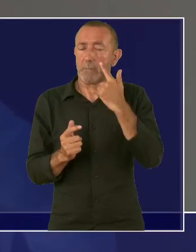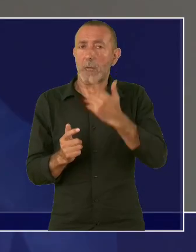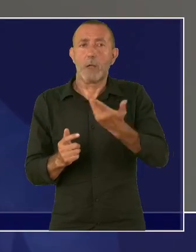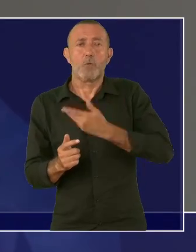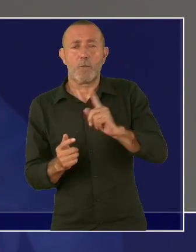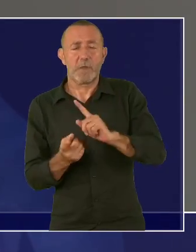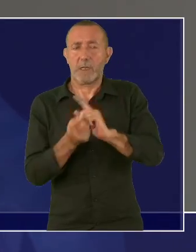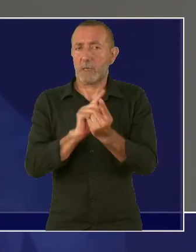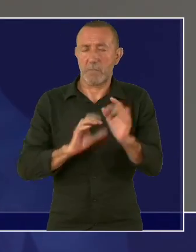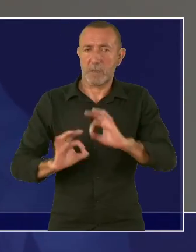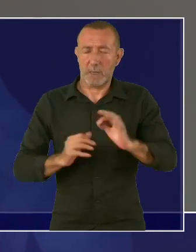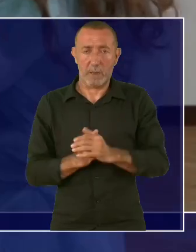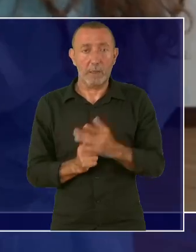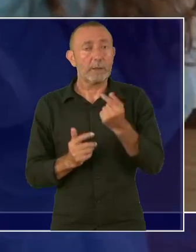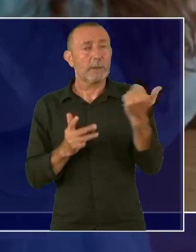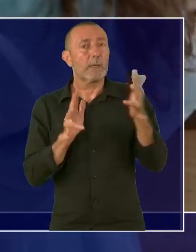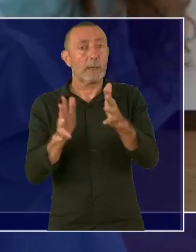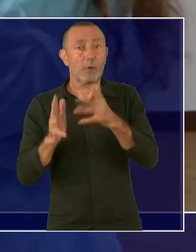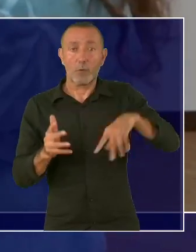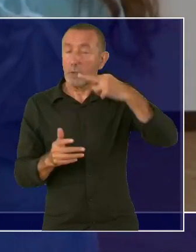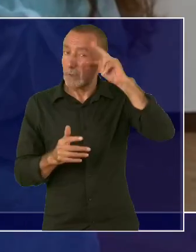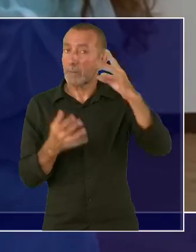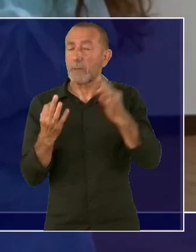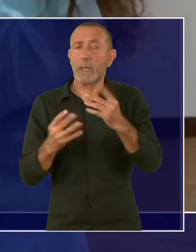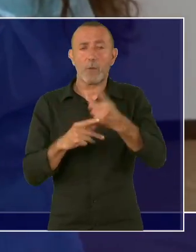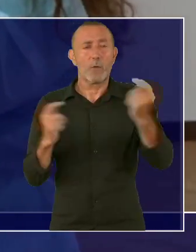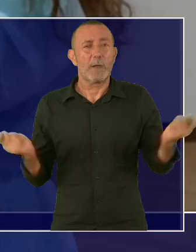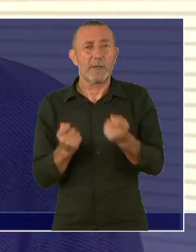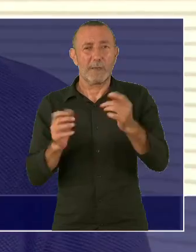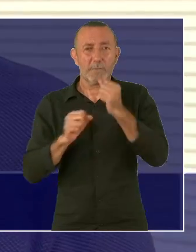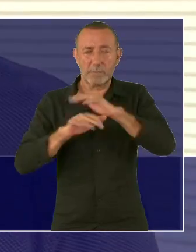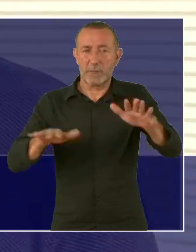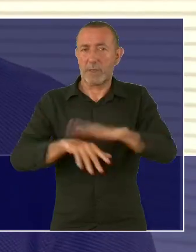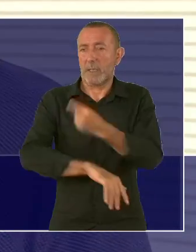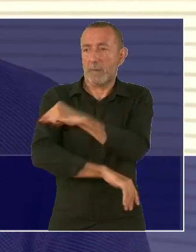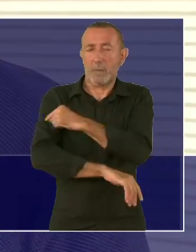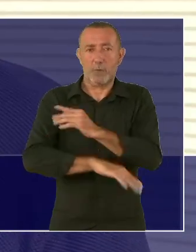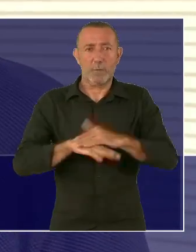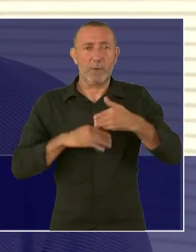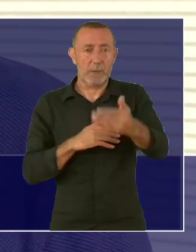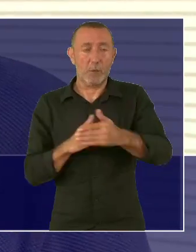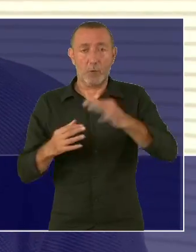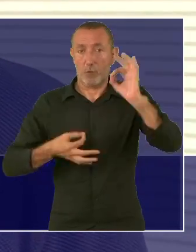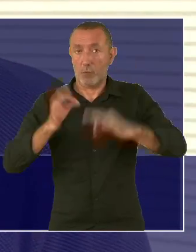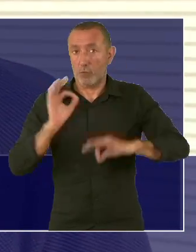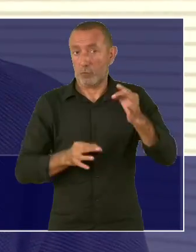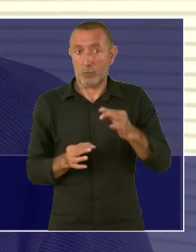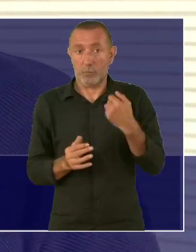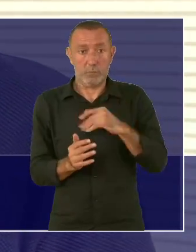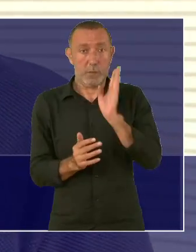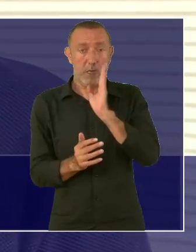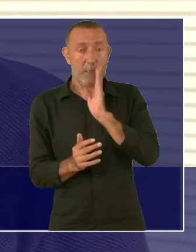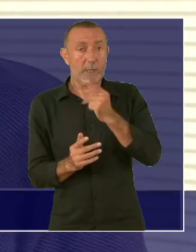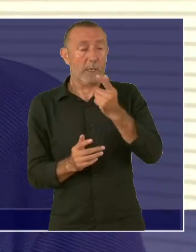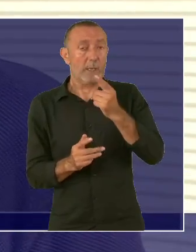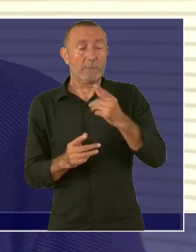que sí recomiendan los expertos es una campaña de vacunación de cara al otoño. Un poco la misma población de la que vacunamos de gripe tradicionalmente,